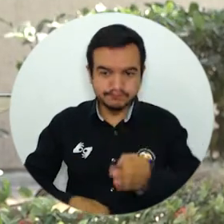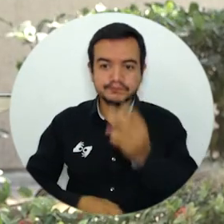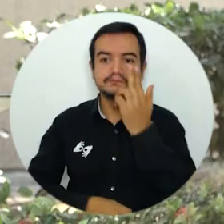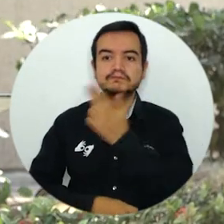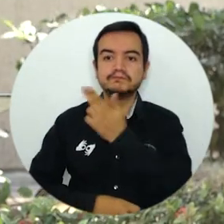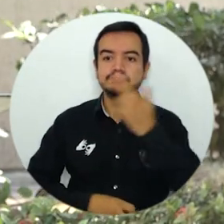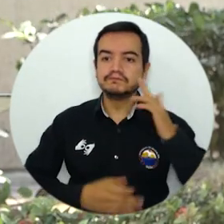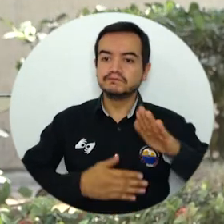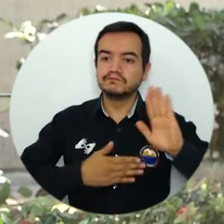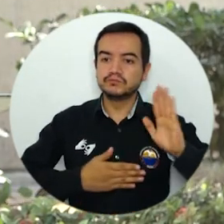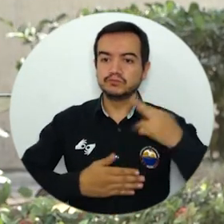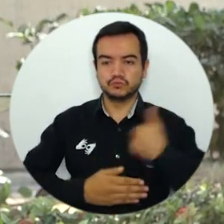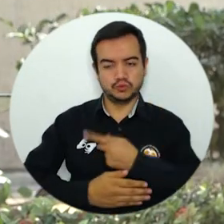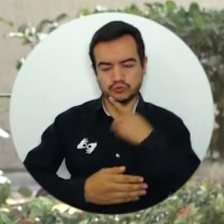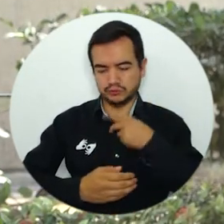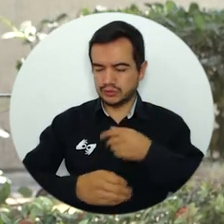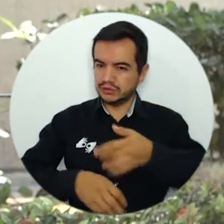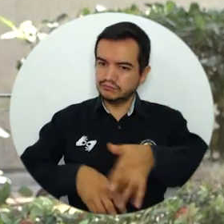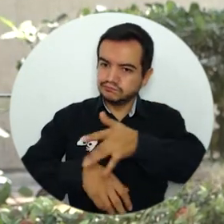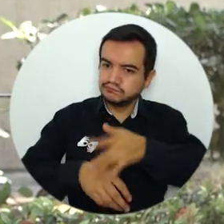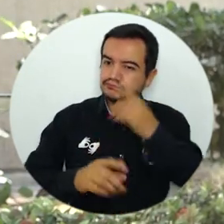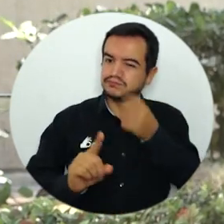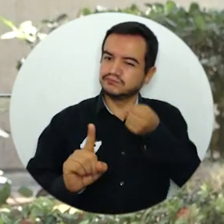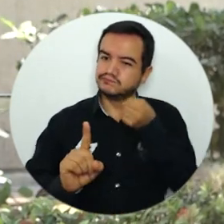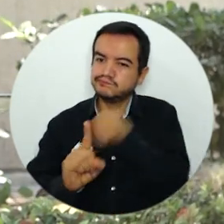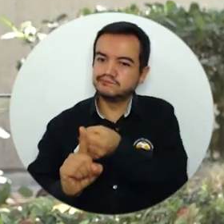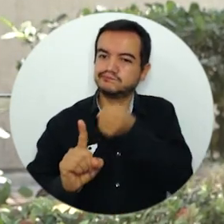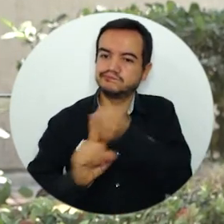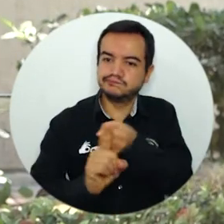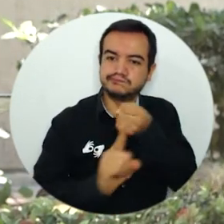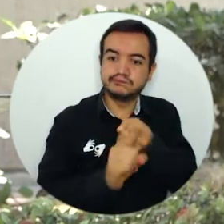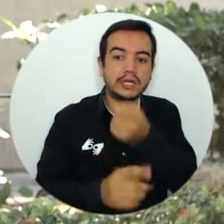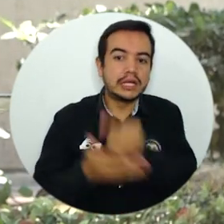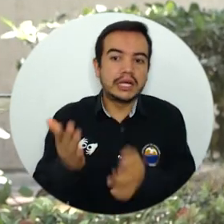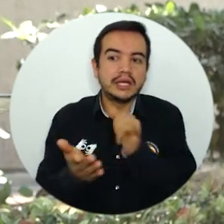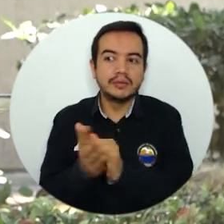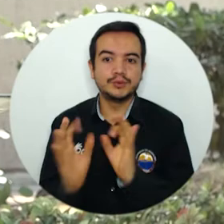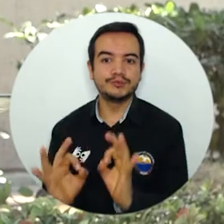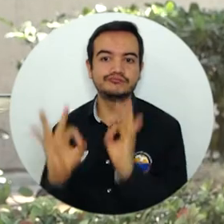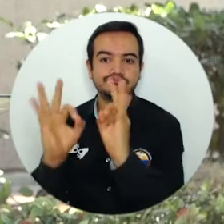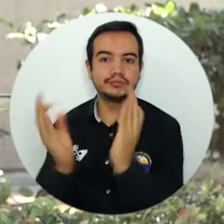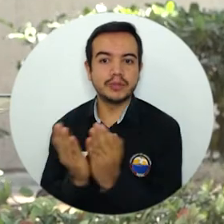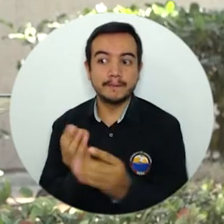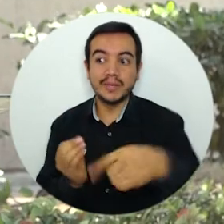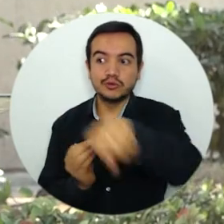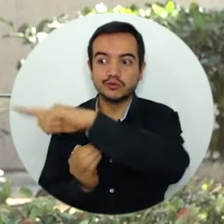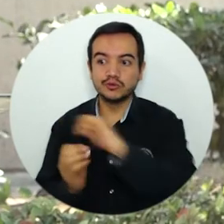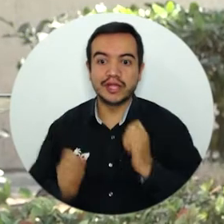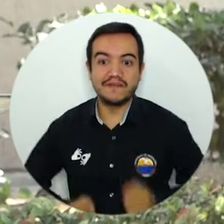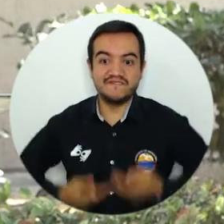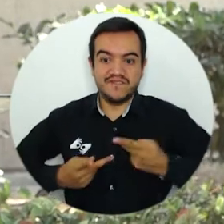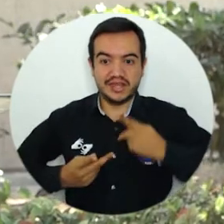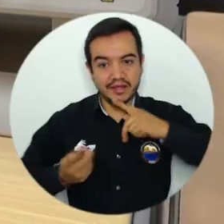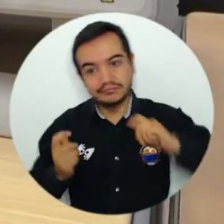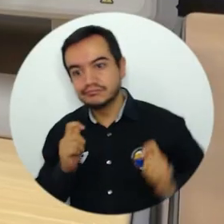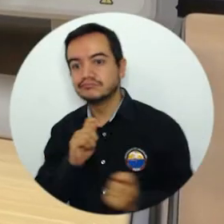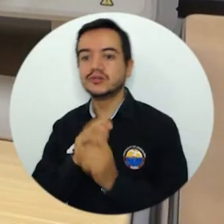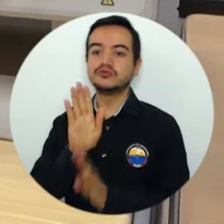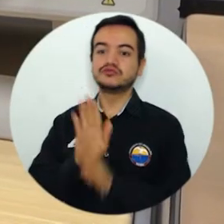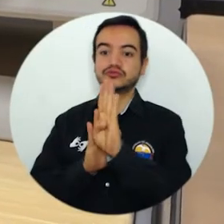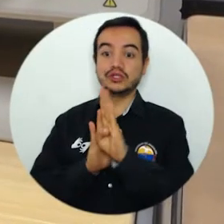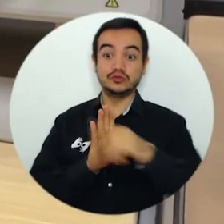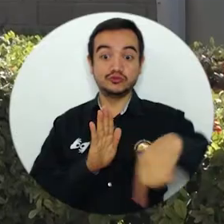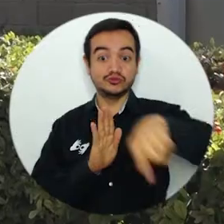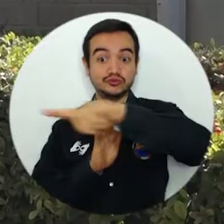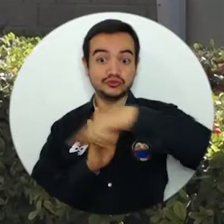certeza absoluta, es que seguiremos procurando hacer educación de alta calidad que transforme vidas positivamente, para que